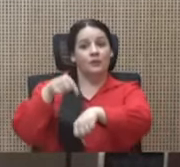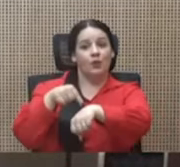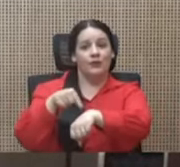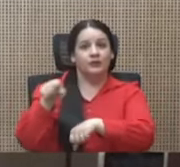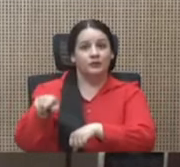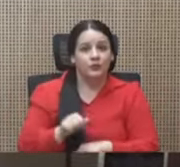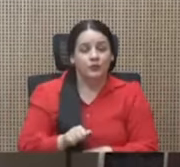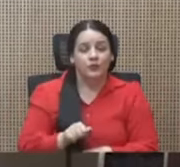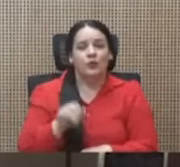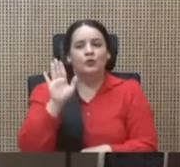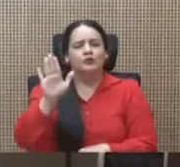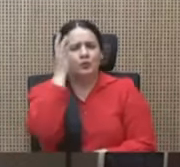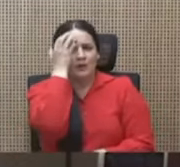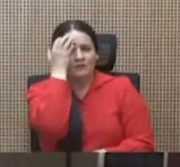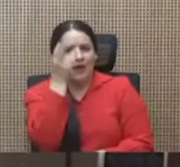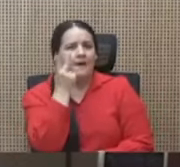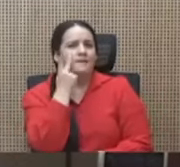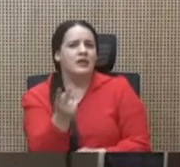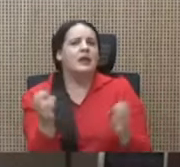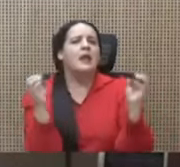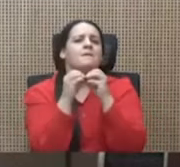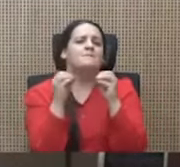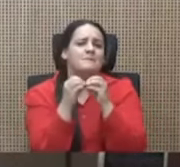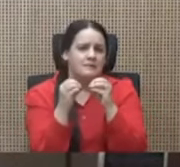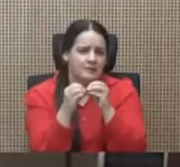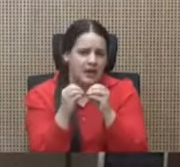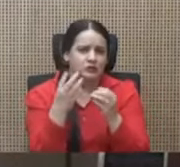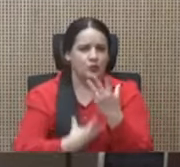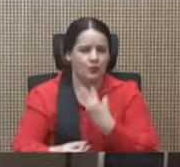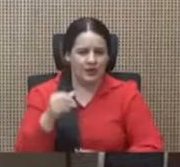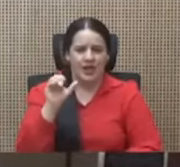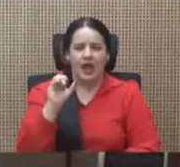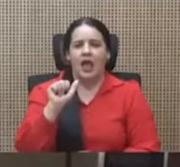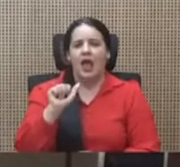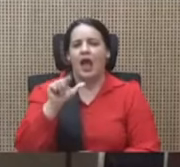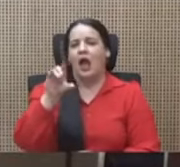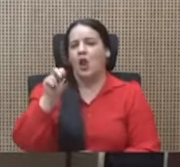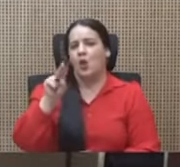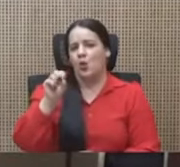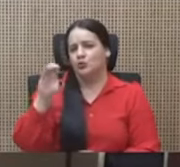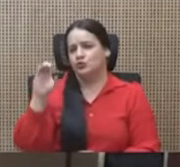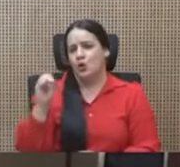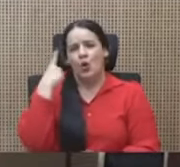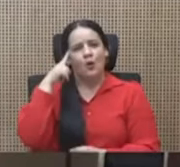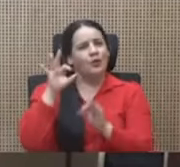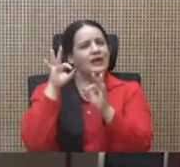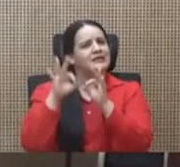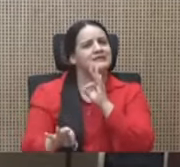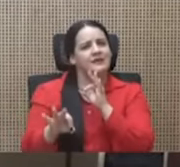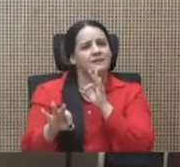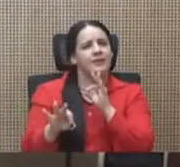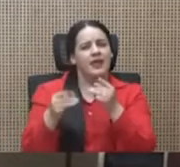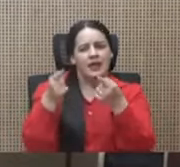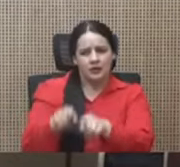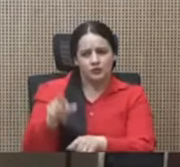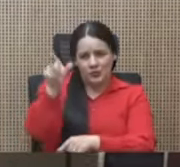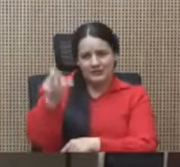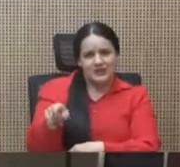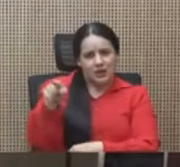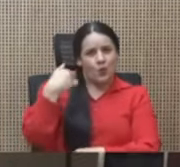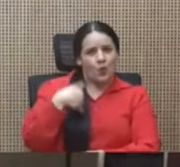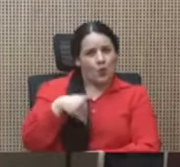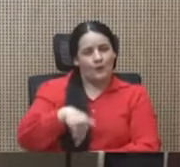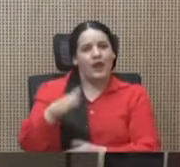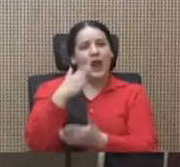era más ver a sufrir a Alonso Por el simple hecho de ser hombre algo muy propio del feminismo radical ellos han